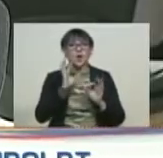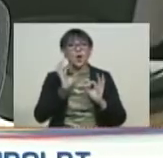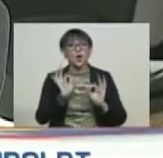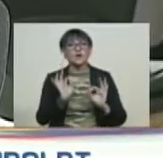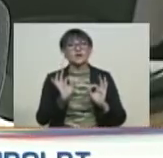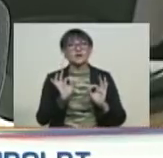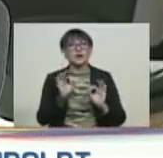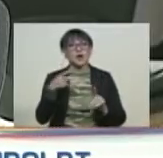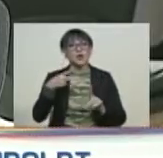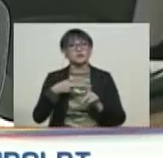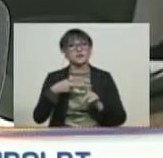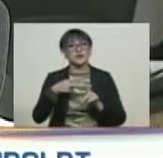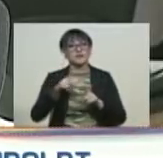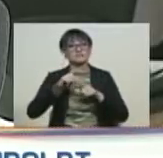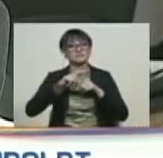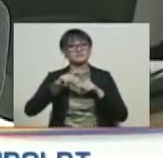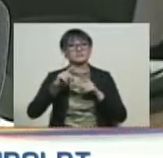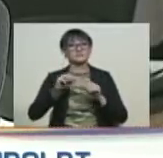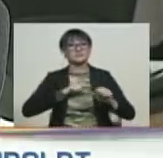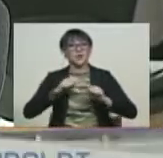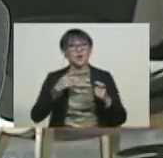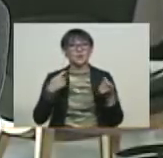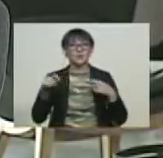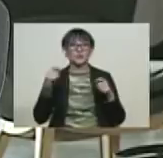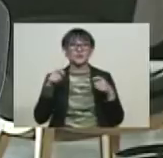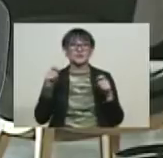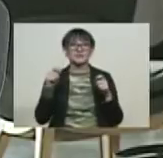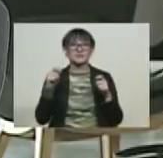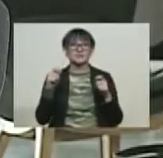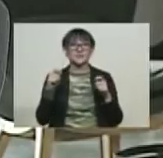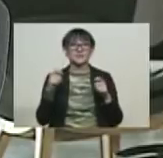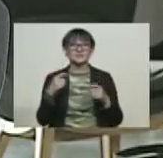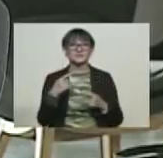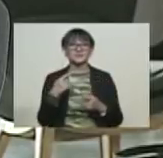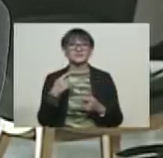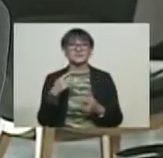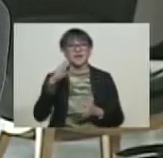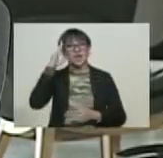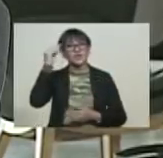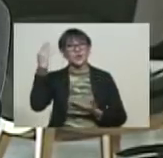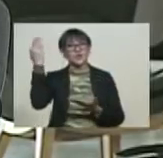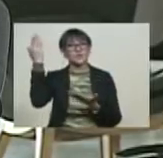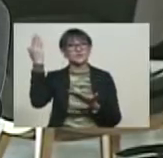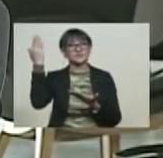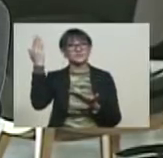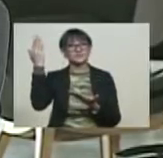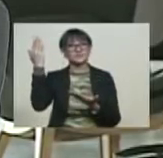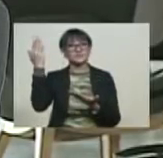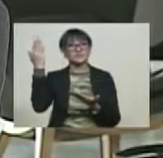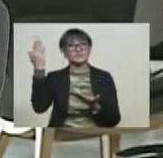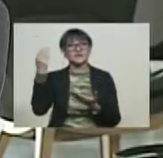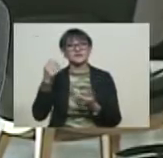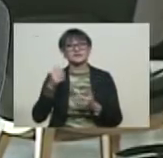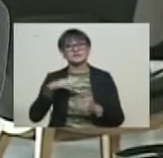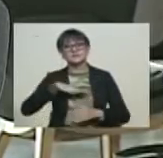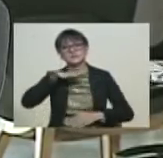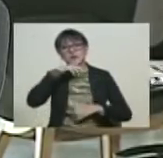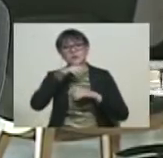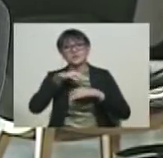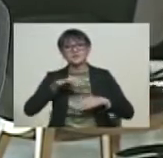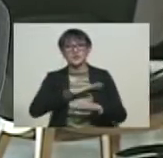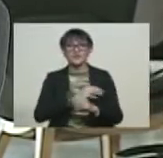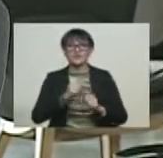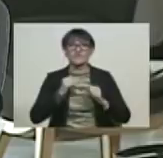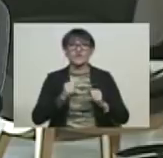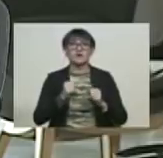original el Hotel Humboldt para el motor turismo. Y le digo a Dios, el Creador, que nos siga llenando de bendiciones y de